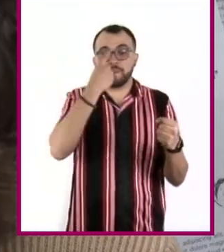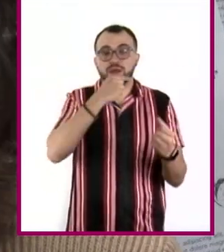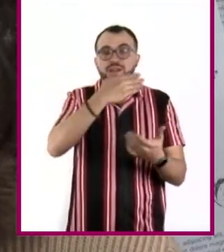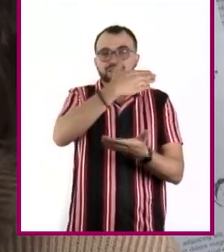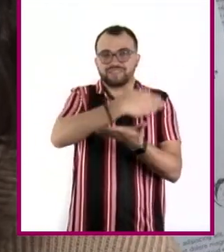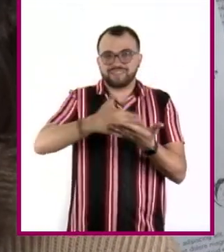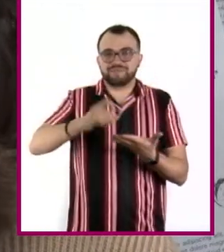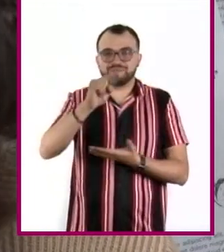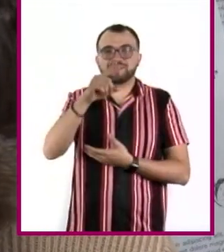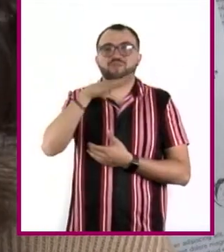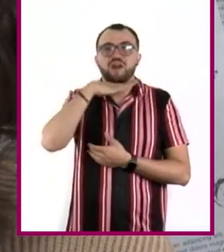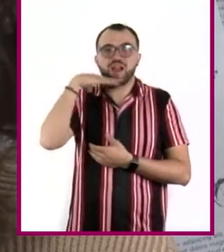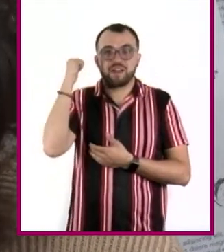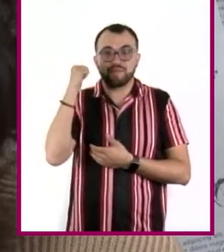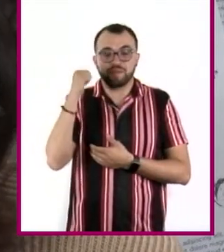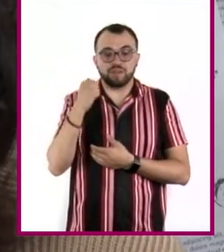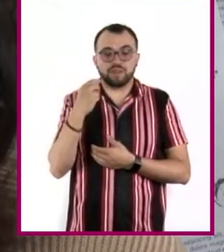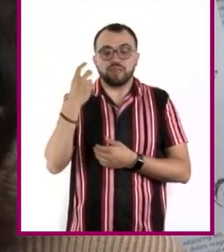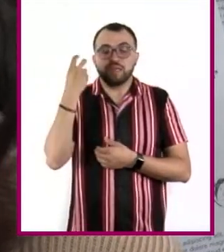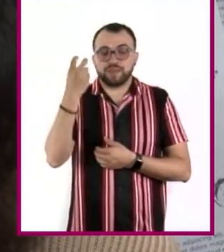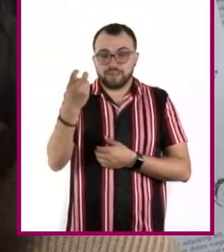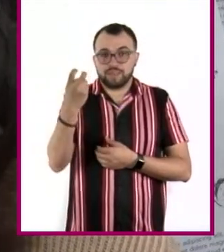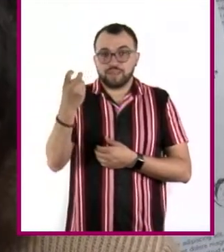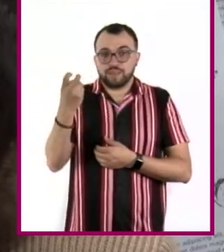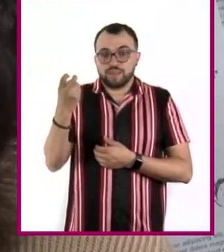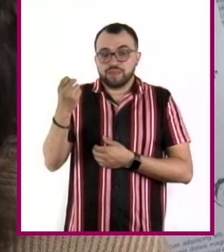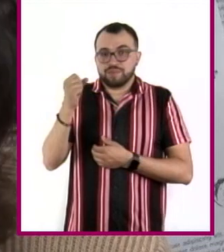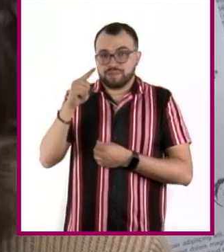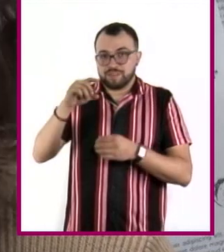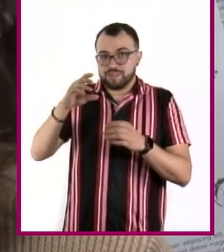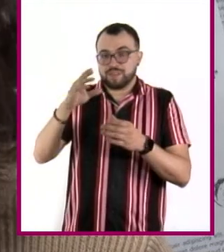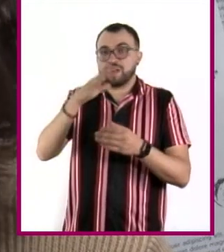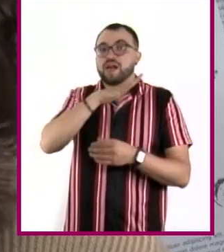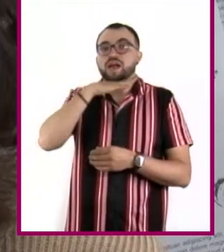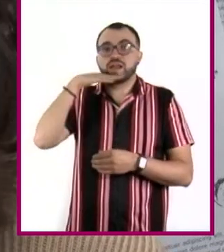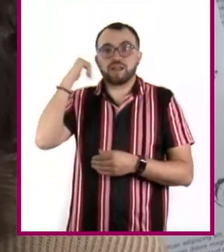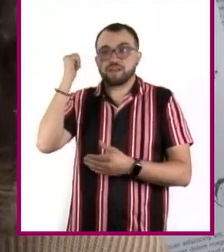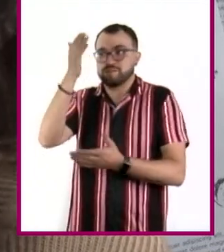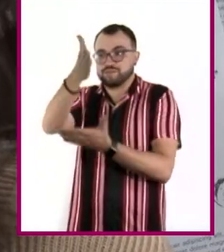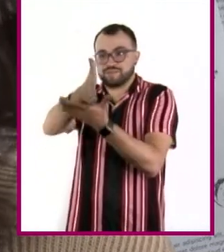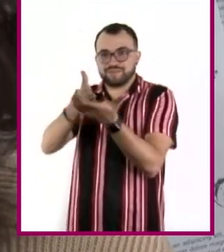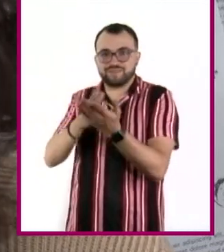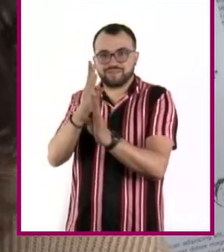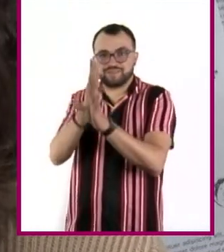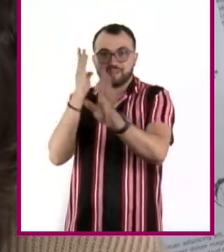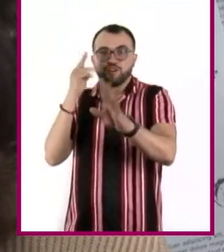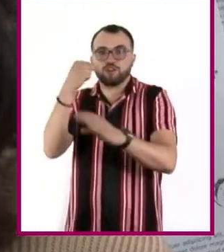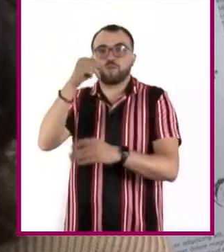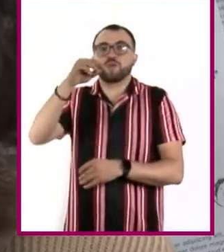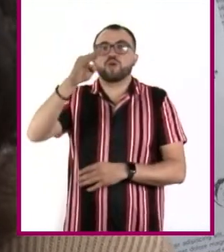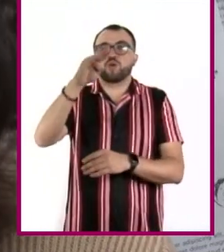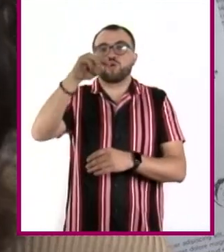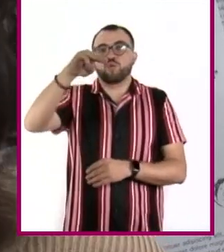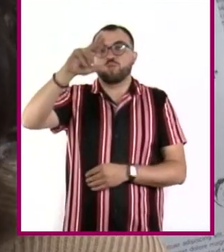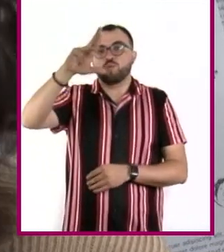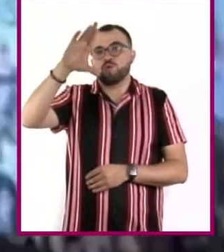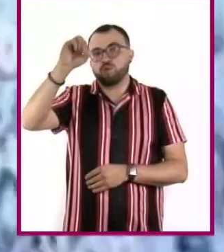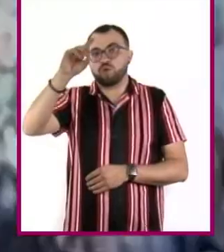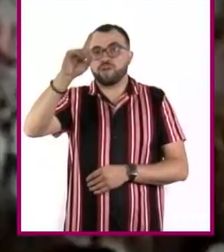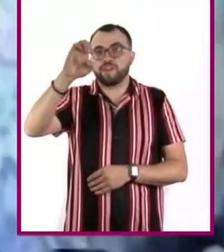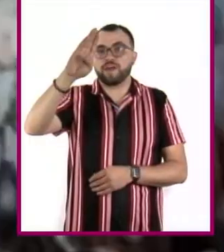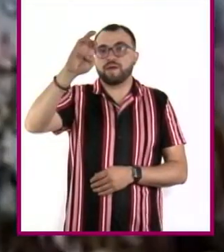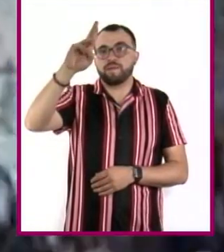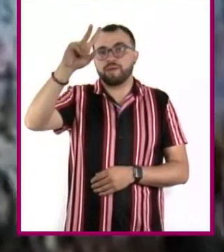interalemana. Ese muro fue edificado años después de la división de Alemania, en Berlín, el Muro de Berlín, como lo conocería el mundo